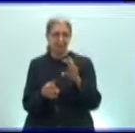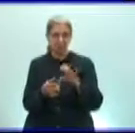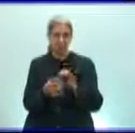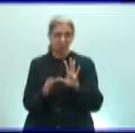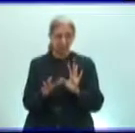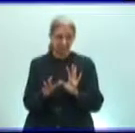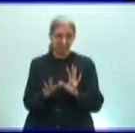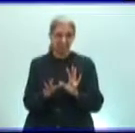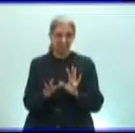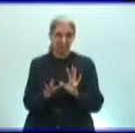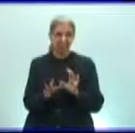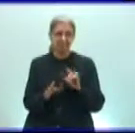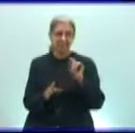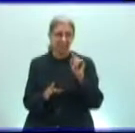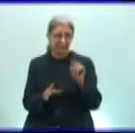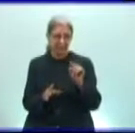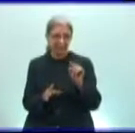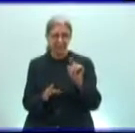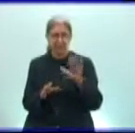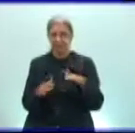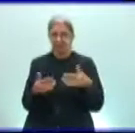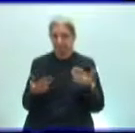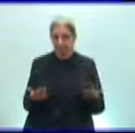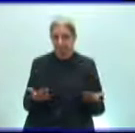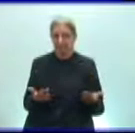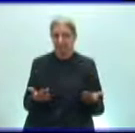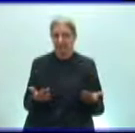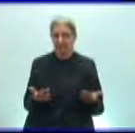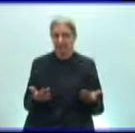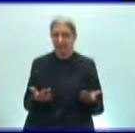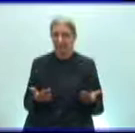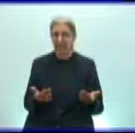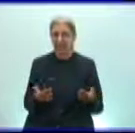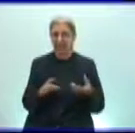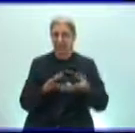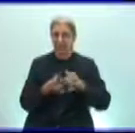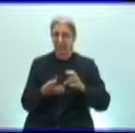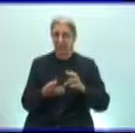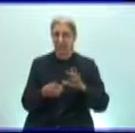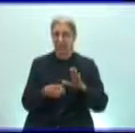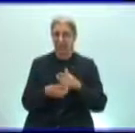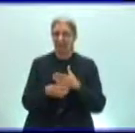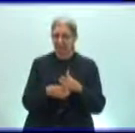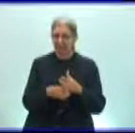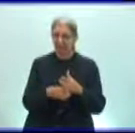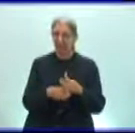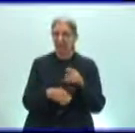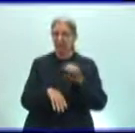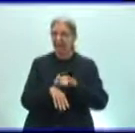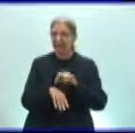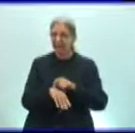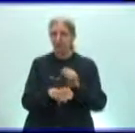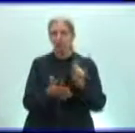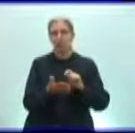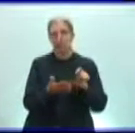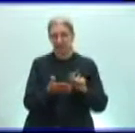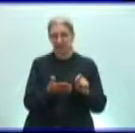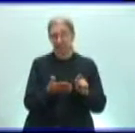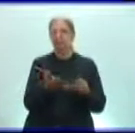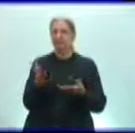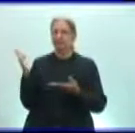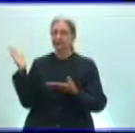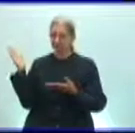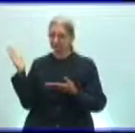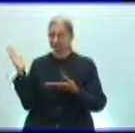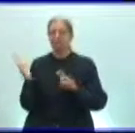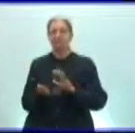¿verdad? Ahí tenemos una ecuación de segundo grado. Vamos entonces a darle un breve tiempo para que ustedes copien hasta